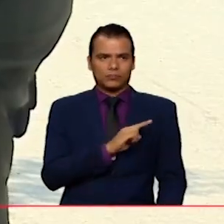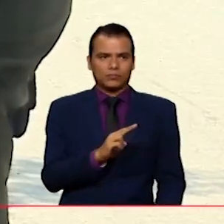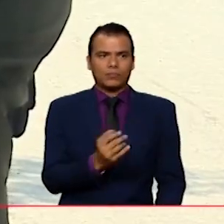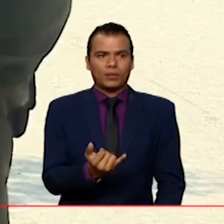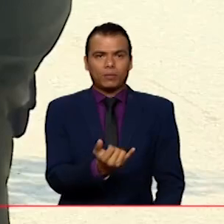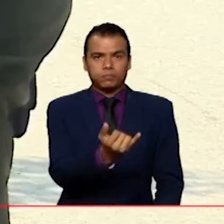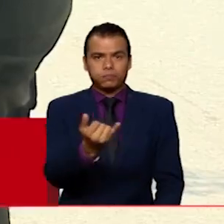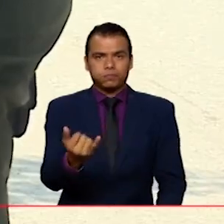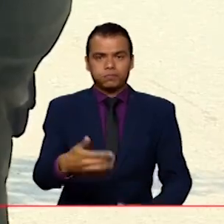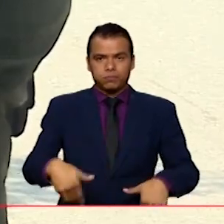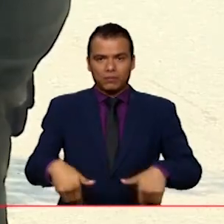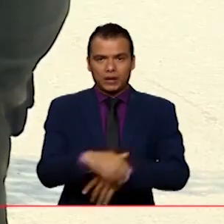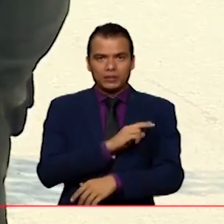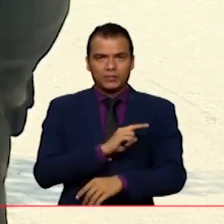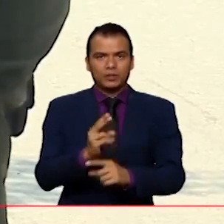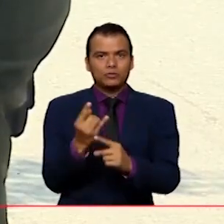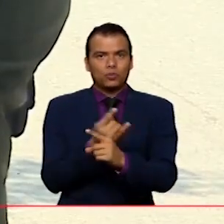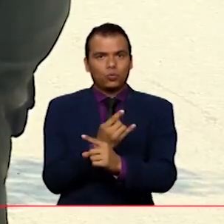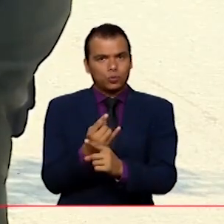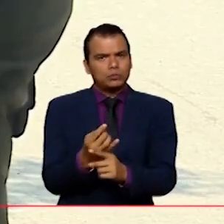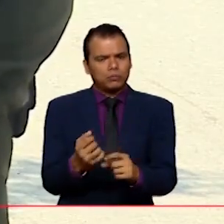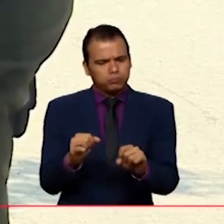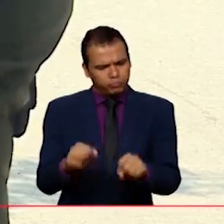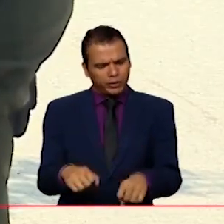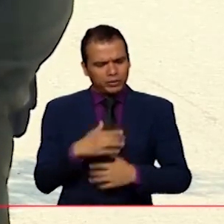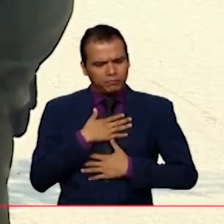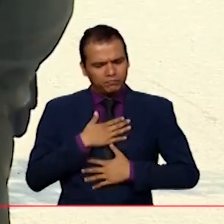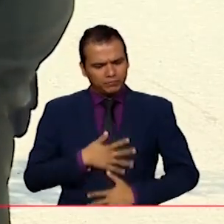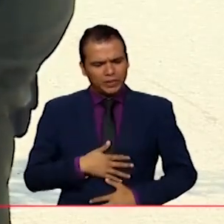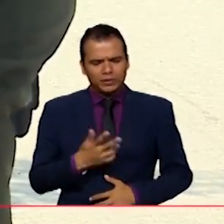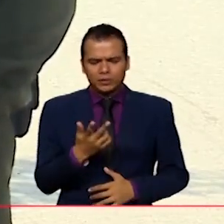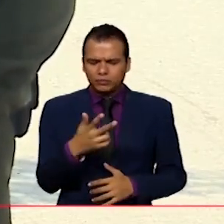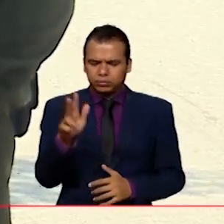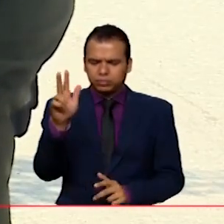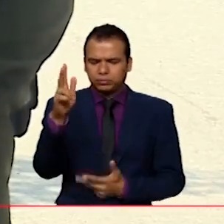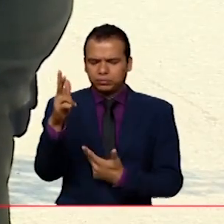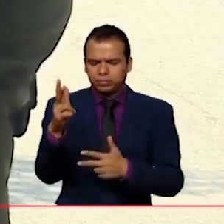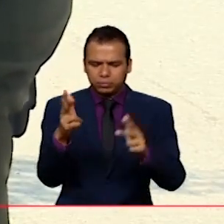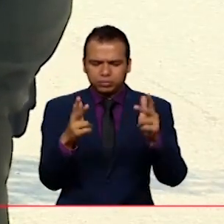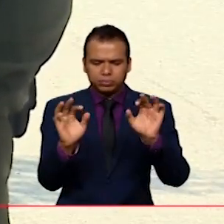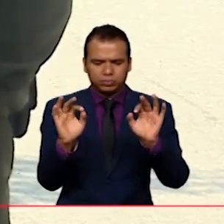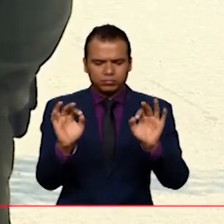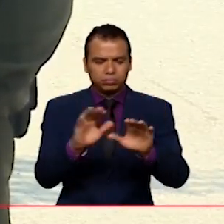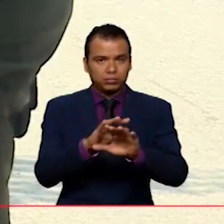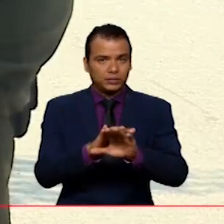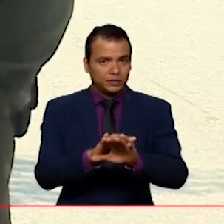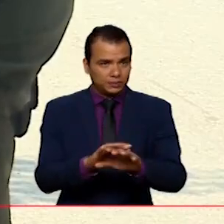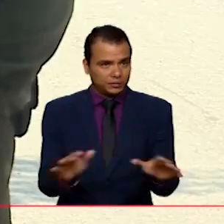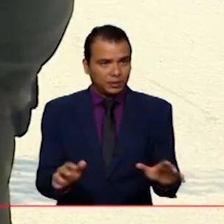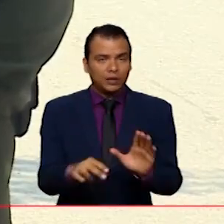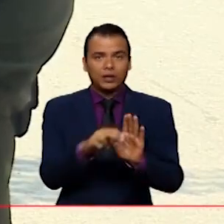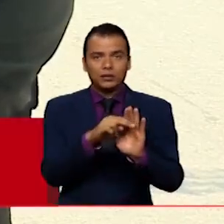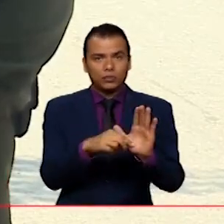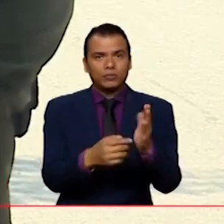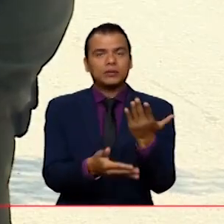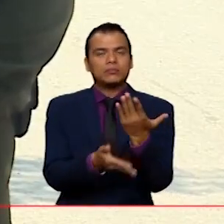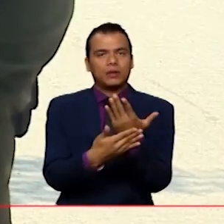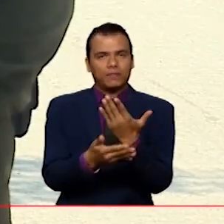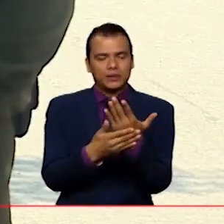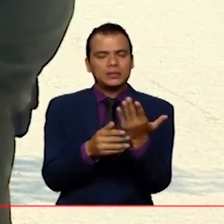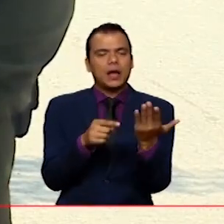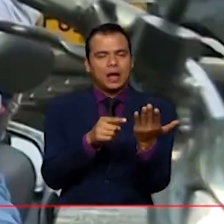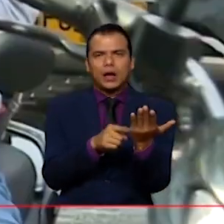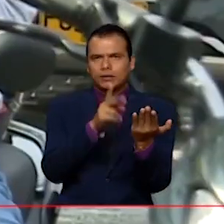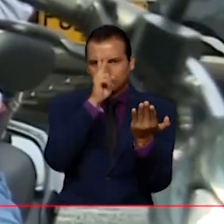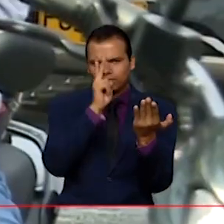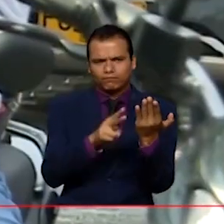vías departamentales para que transiten de manera segura, atiendan todas las recomendaciones y normas de tránsito sobre las vías